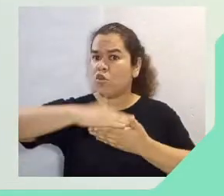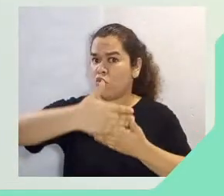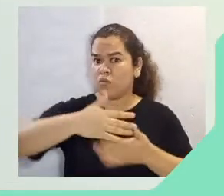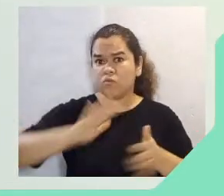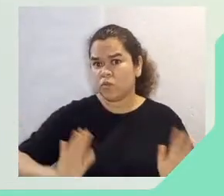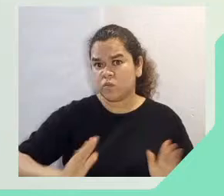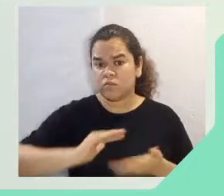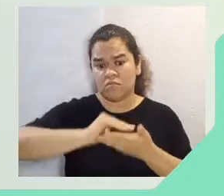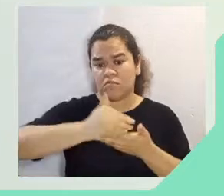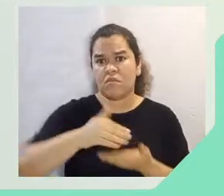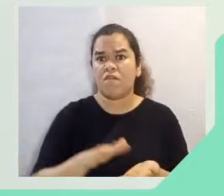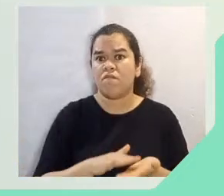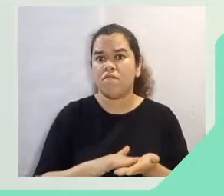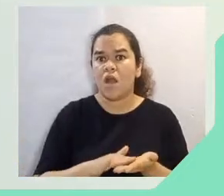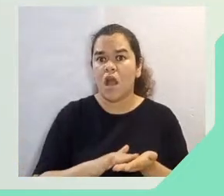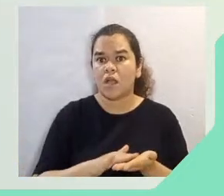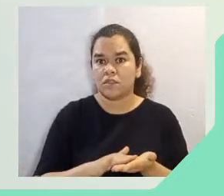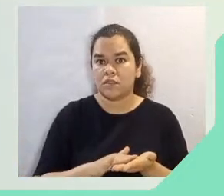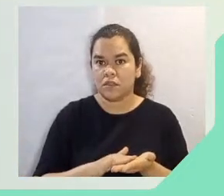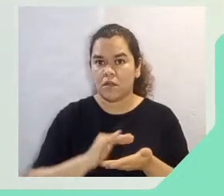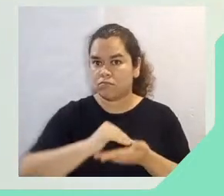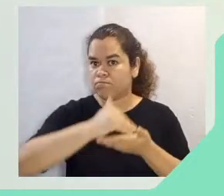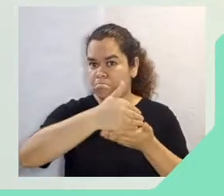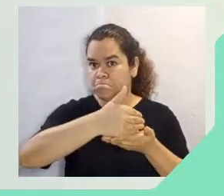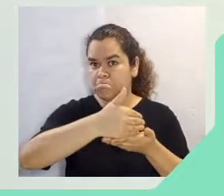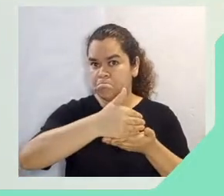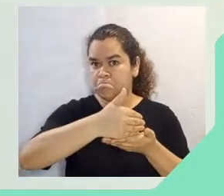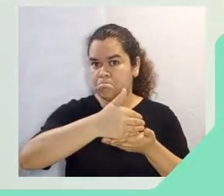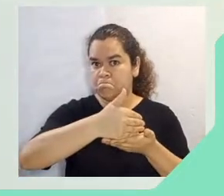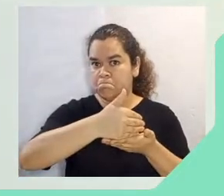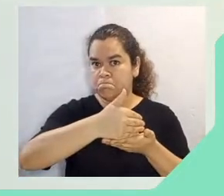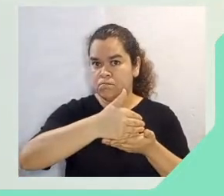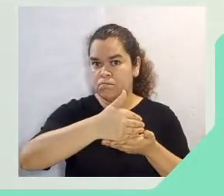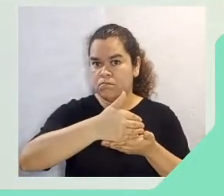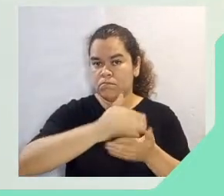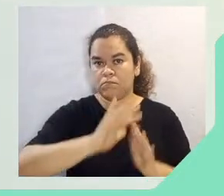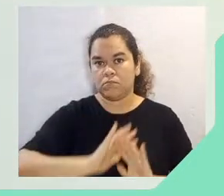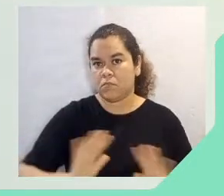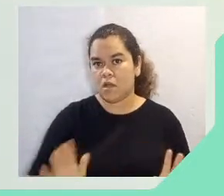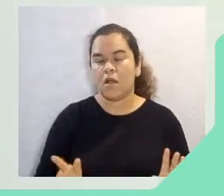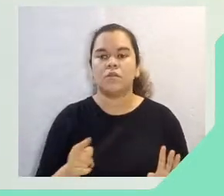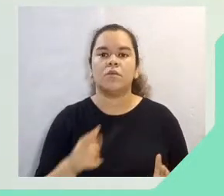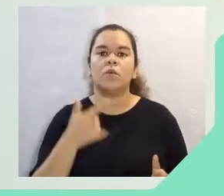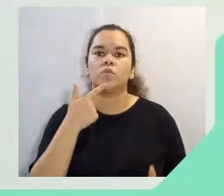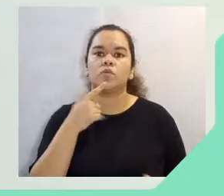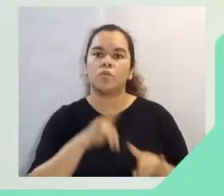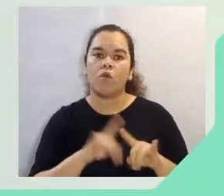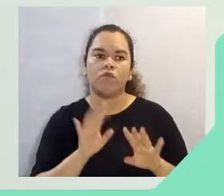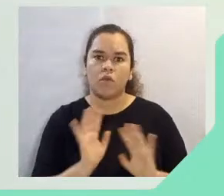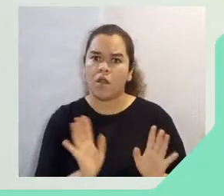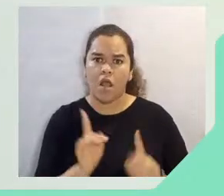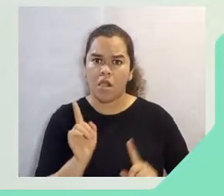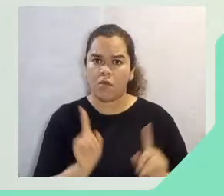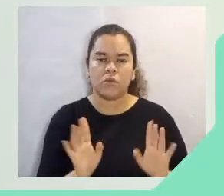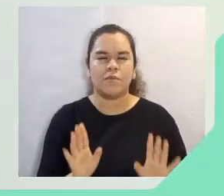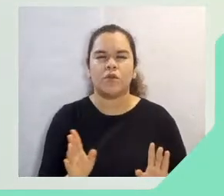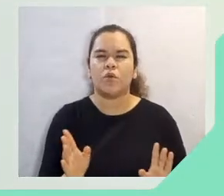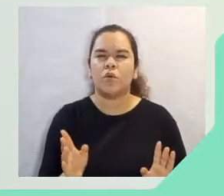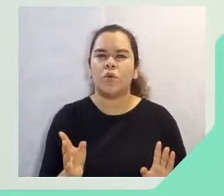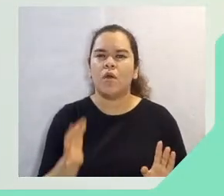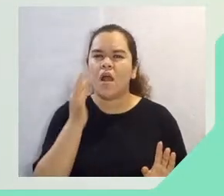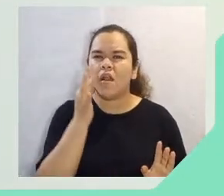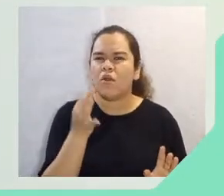notebook básica que permita correr unos programas de software, pero